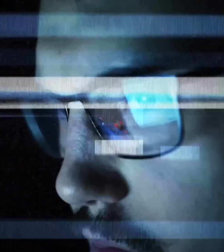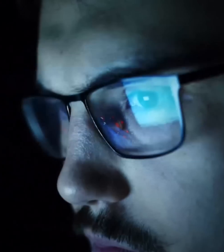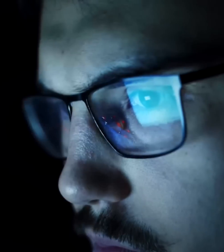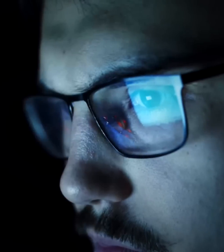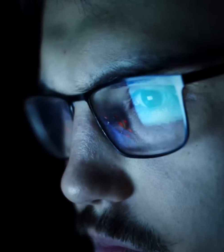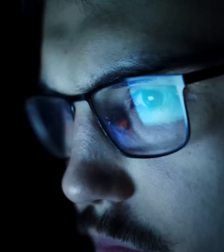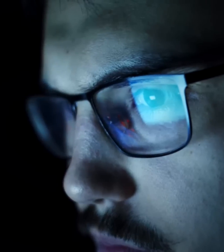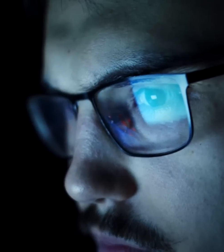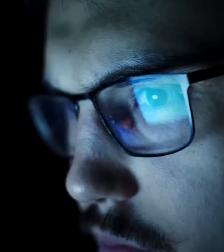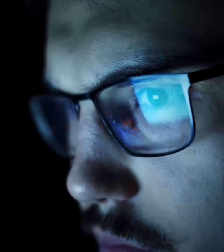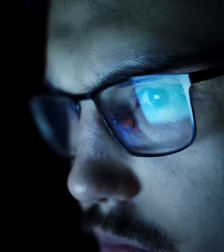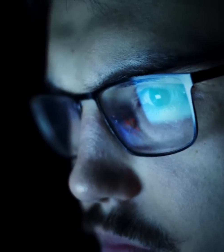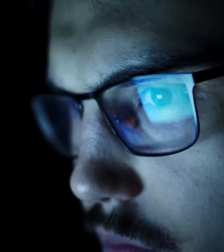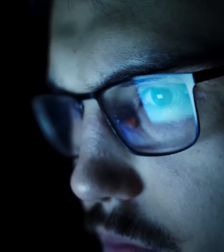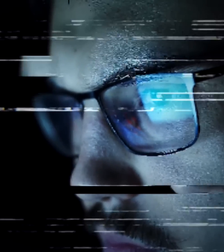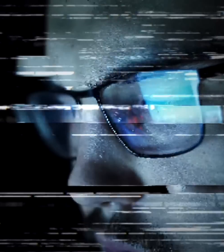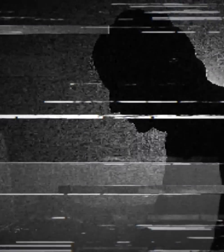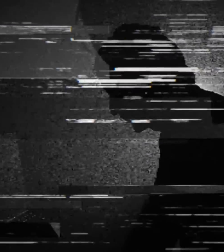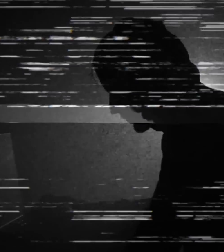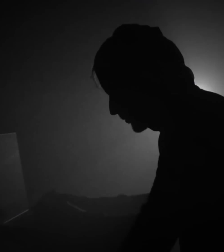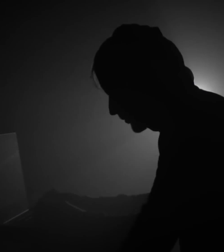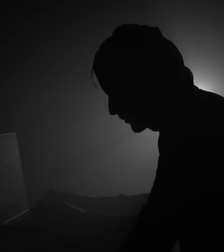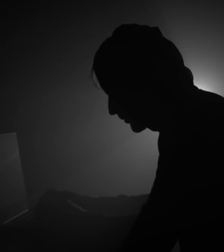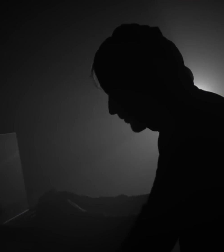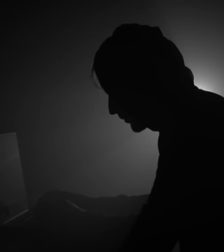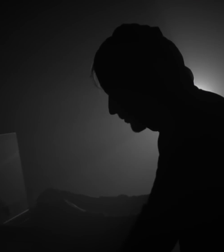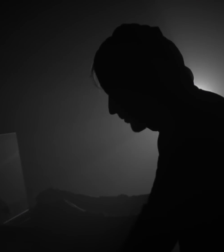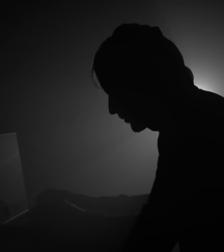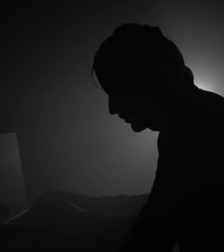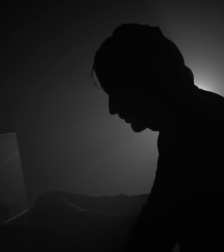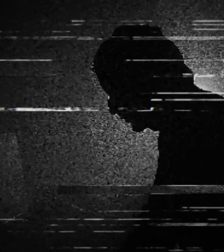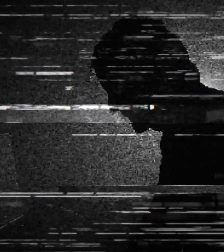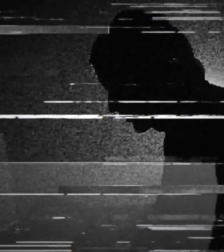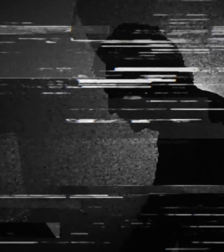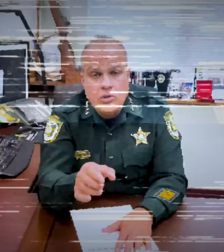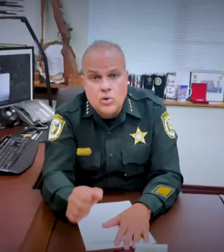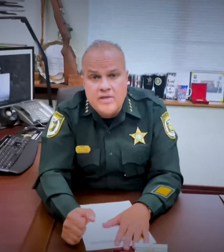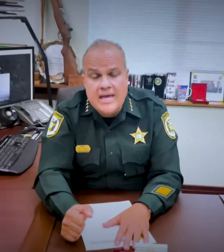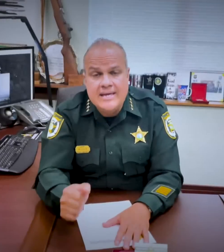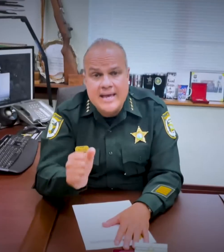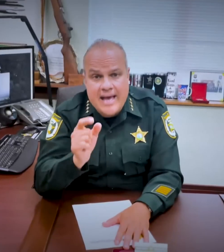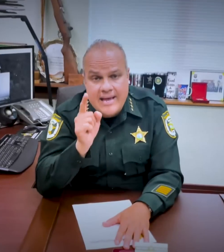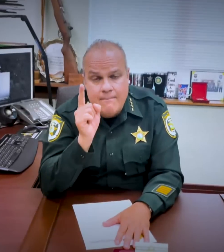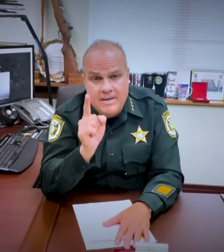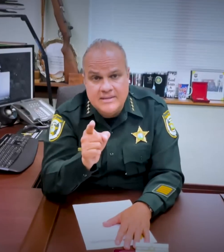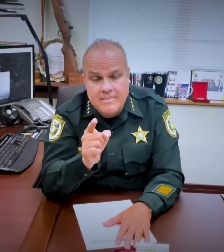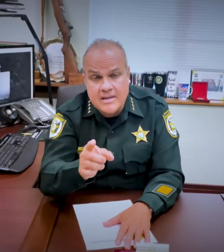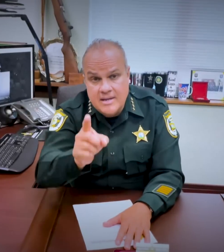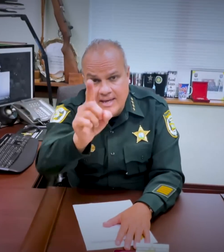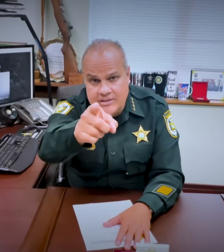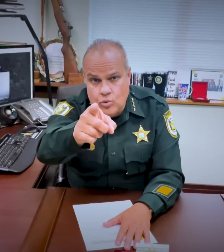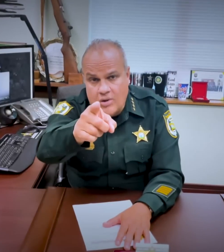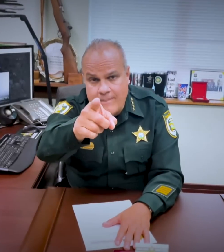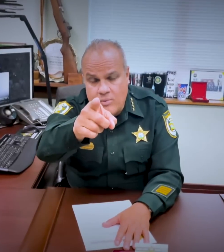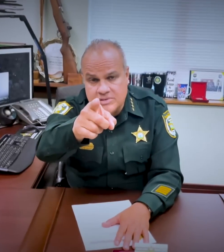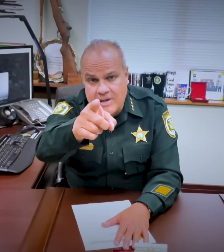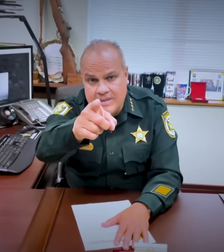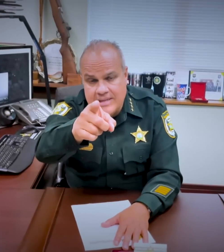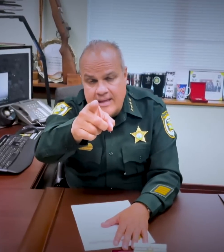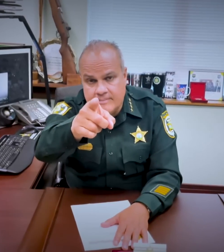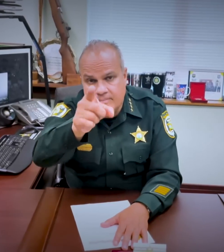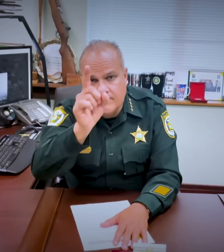Estos monstruos existen y quieren llevarse a sus hijos y abusar de ellos. No dejen que caigan víctimas. Es tu